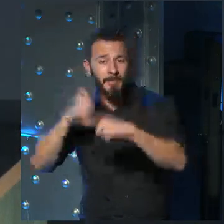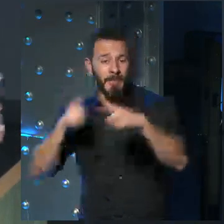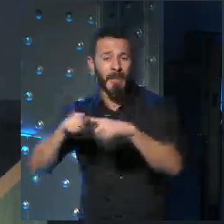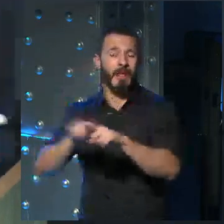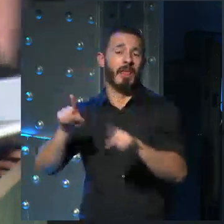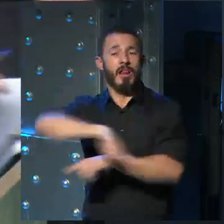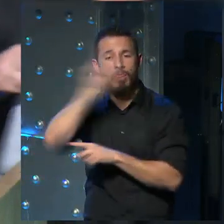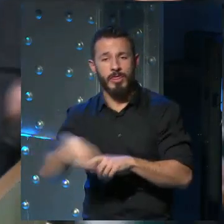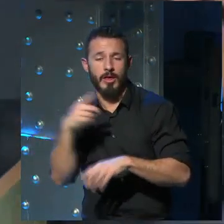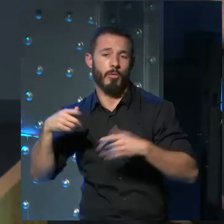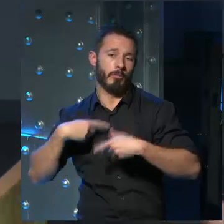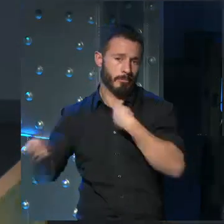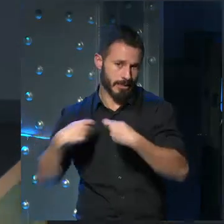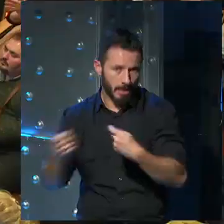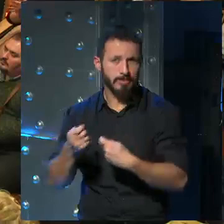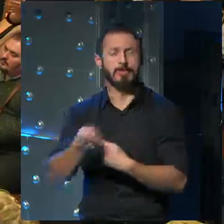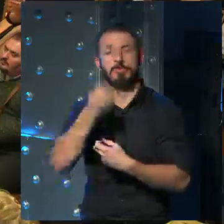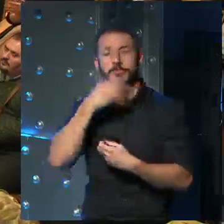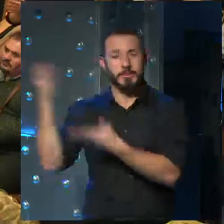Elena.